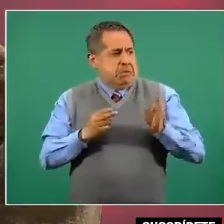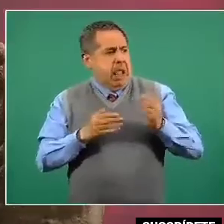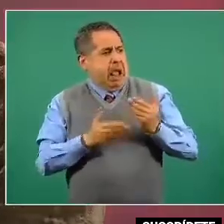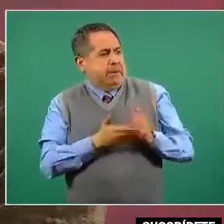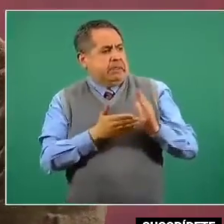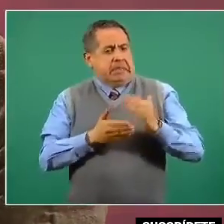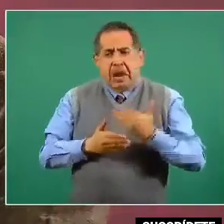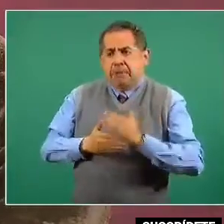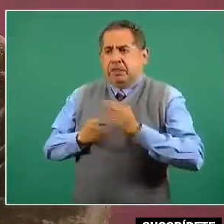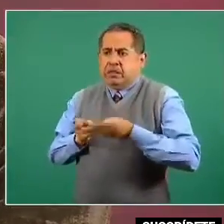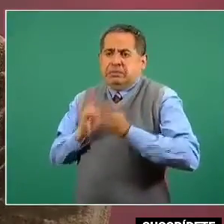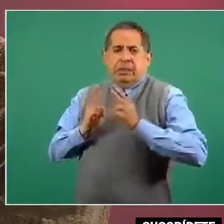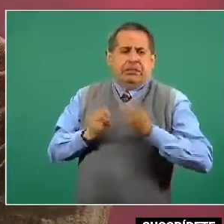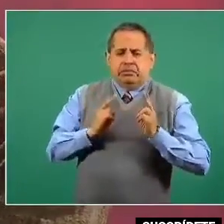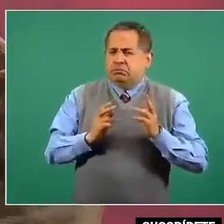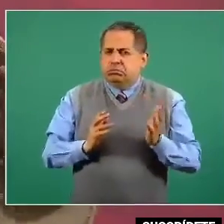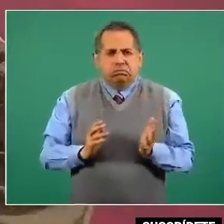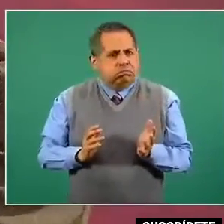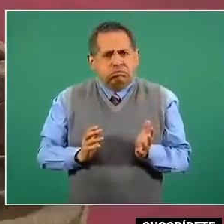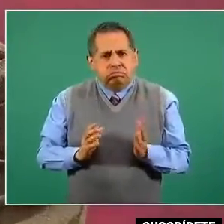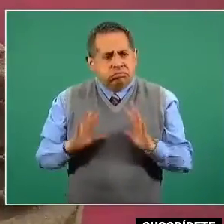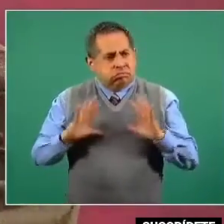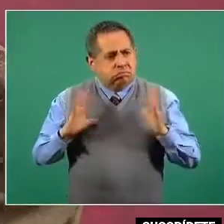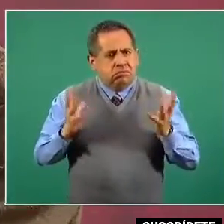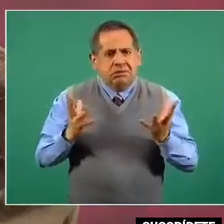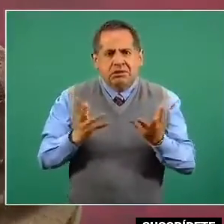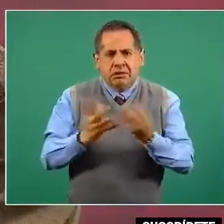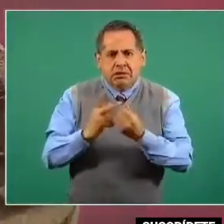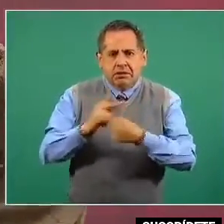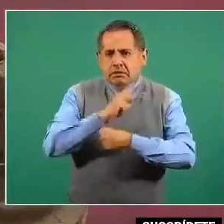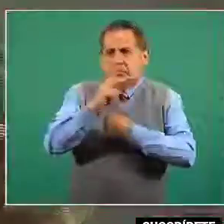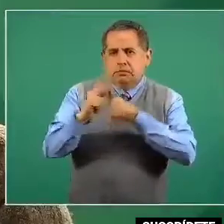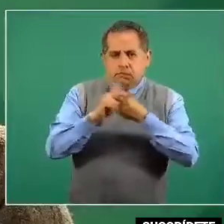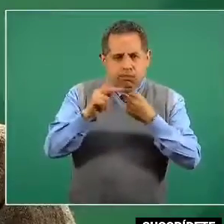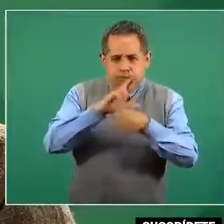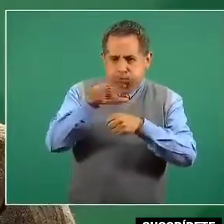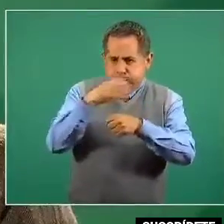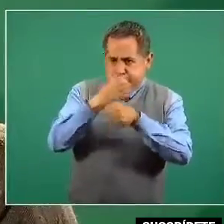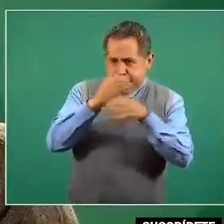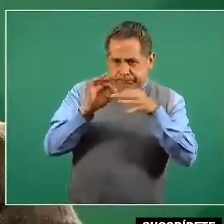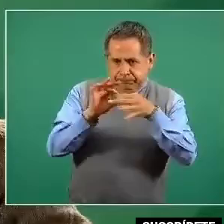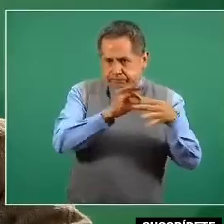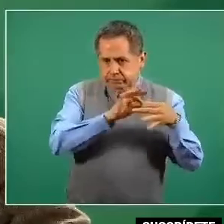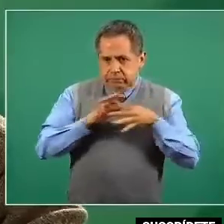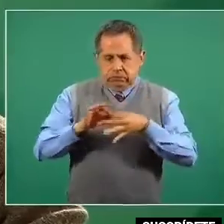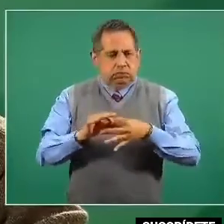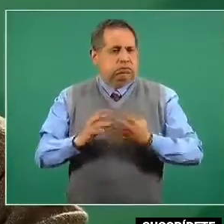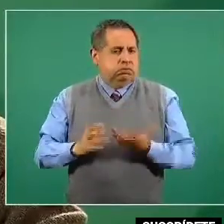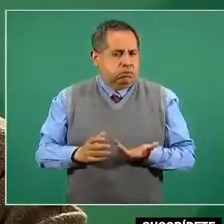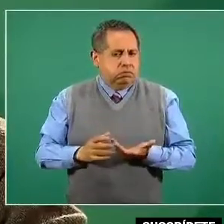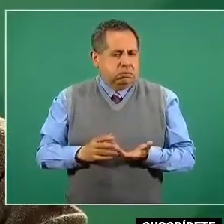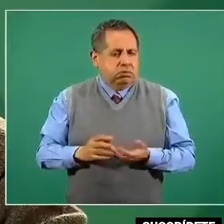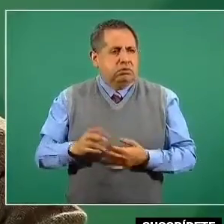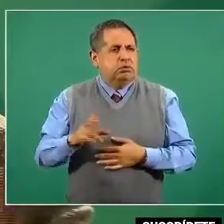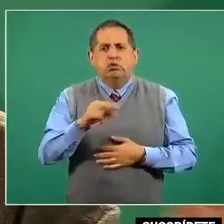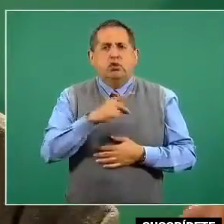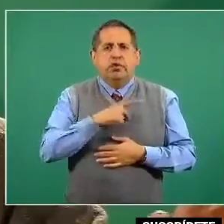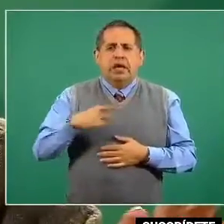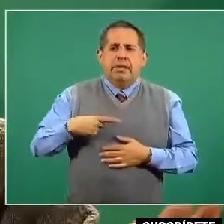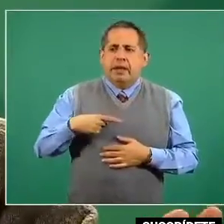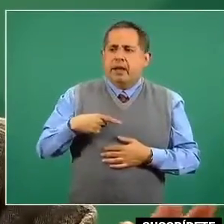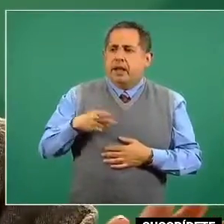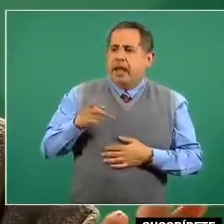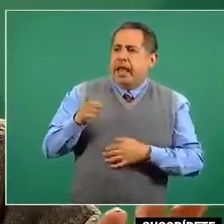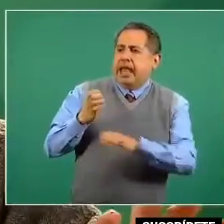dinámica de que se tratara la relación geográfica entre estados como si se tratara de